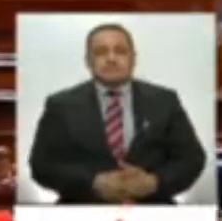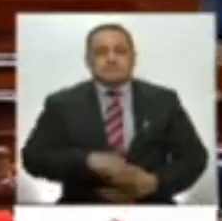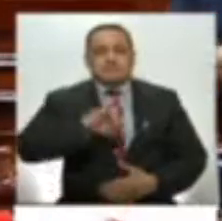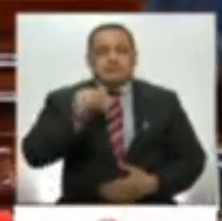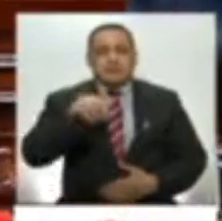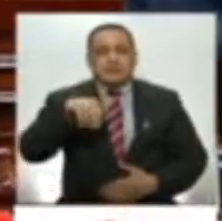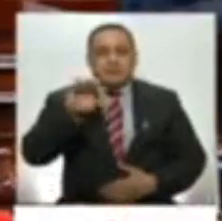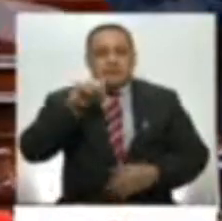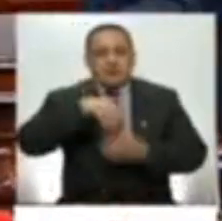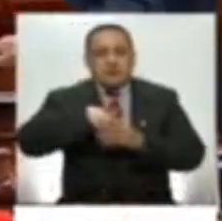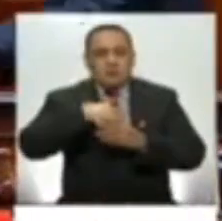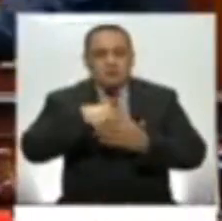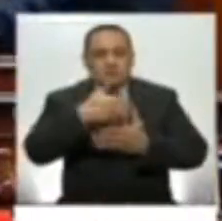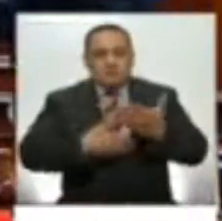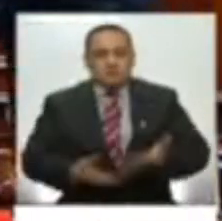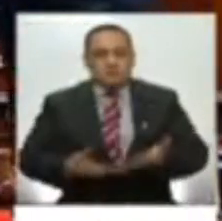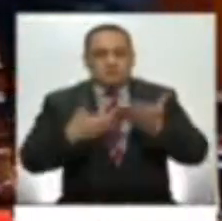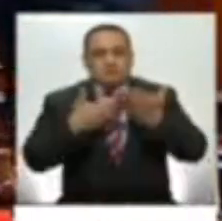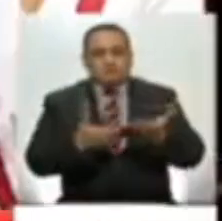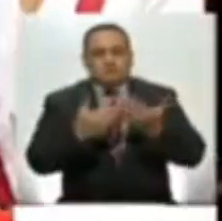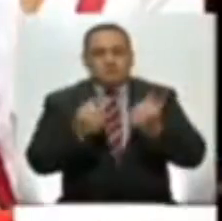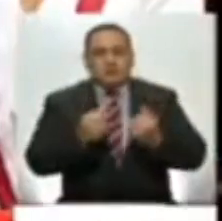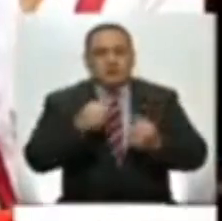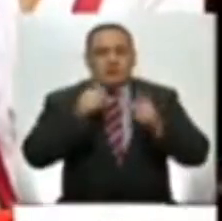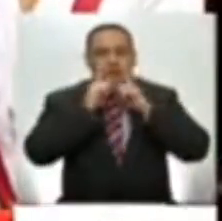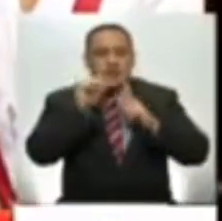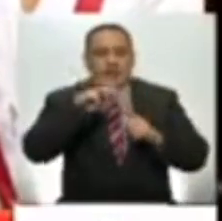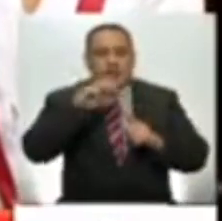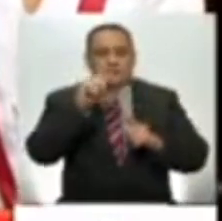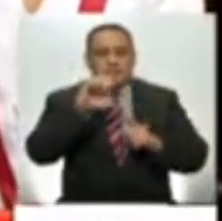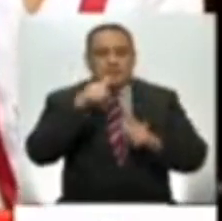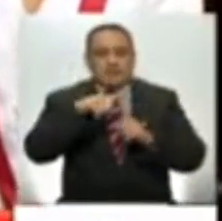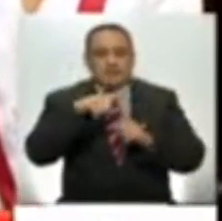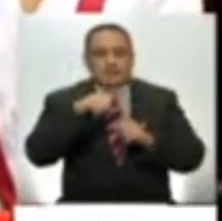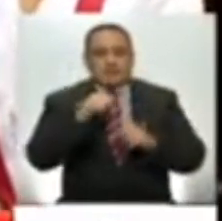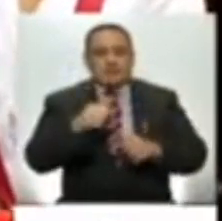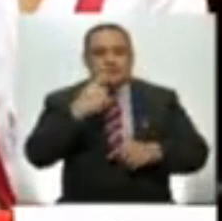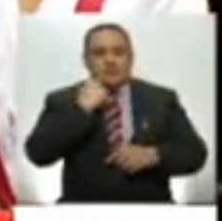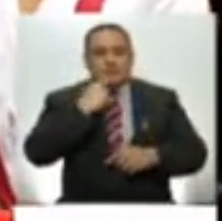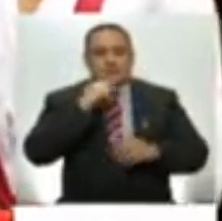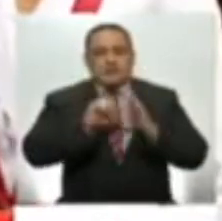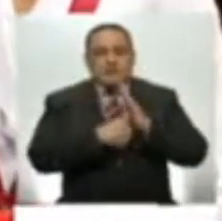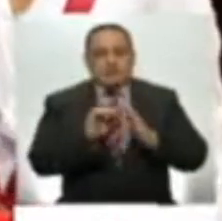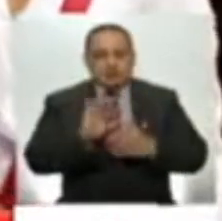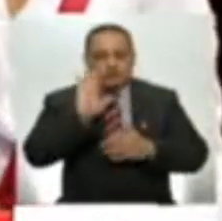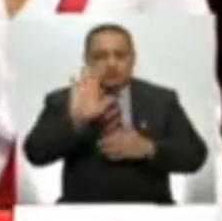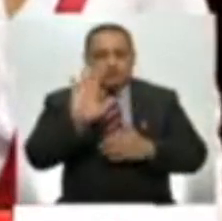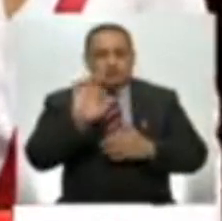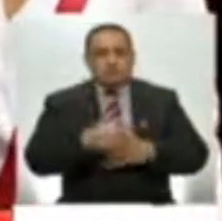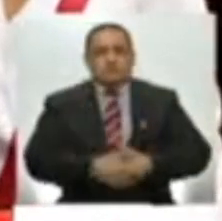Jurado Nacional de Elecciones, credencial otorgada a Hamlet Echevarría Rodríguez, DNI